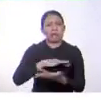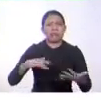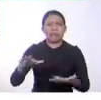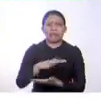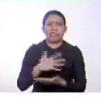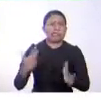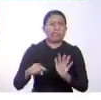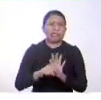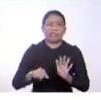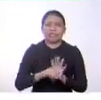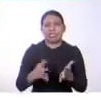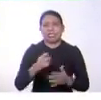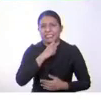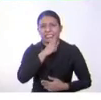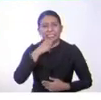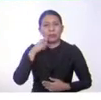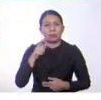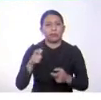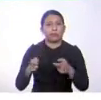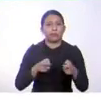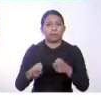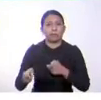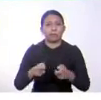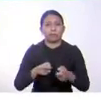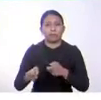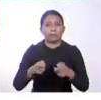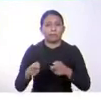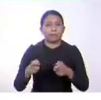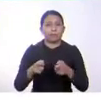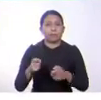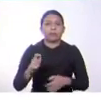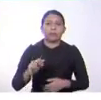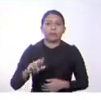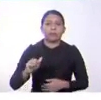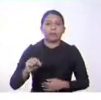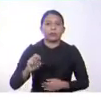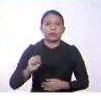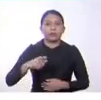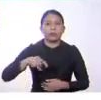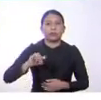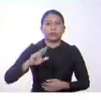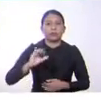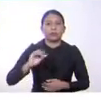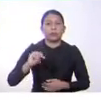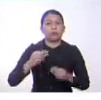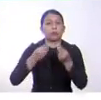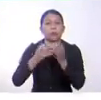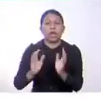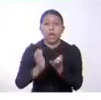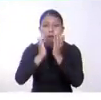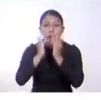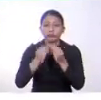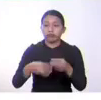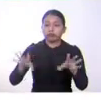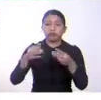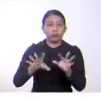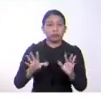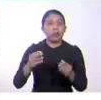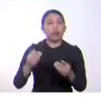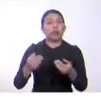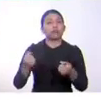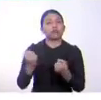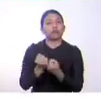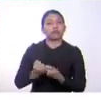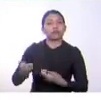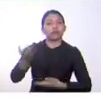seco. Así controla la transpiración para la reducción y pérdida de agua y ayuda al intercambio de